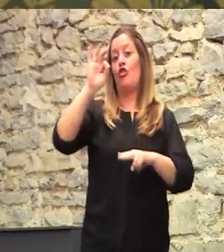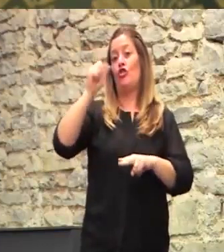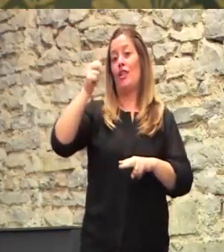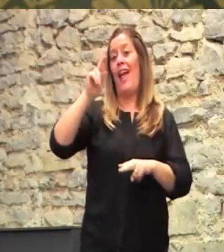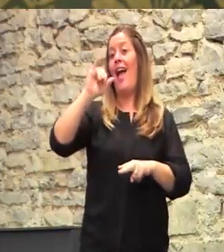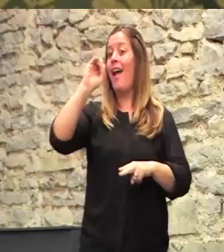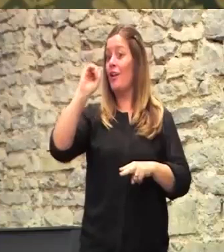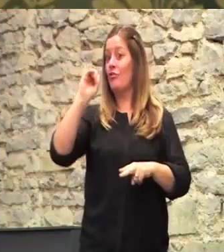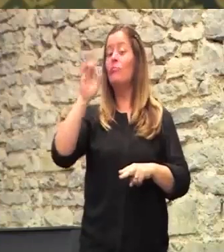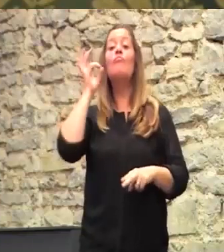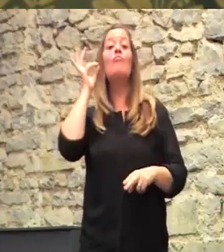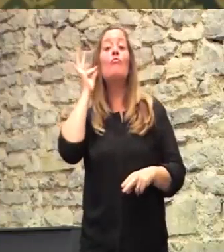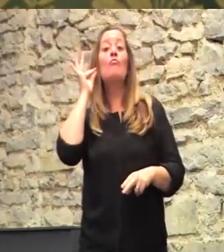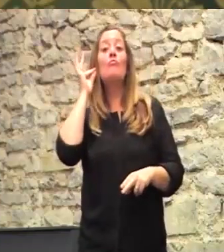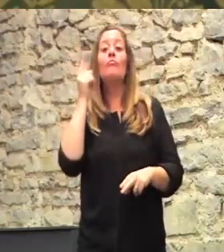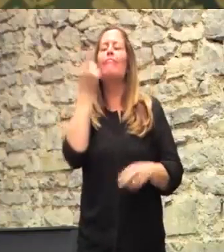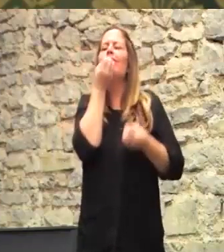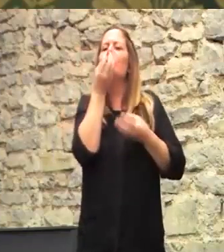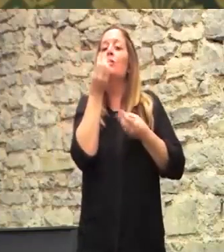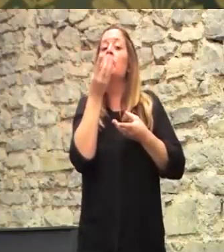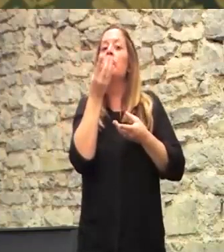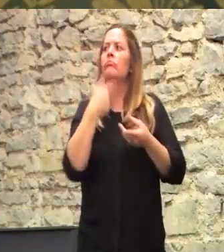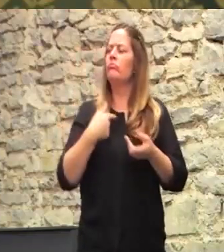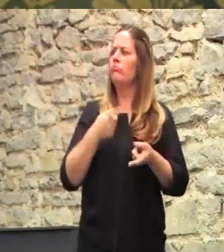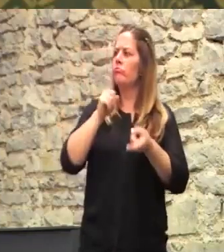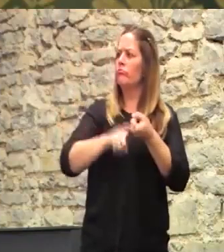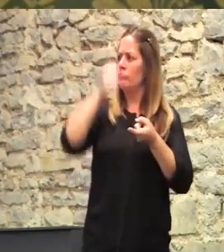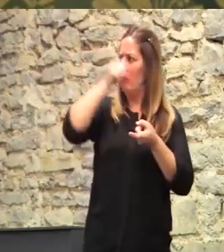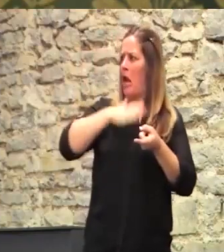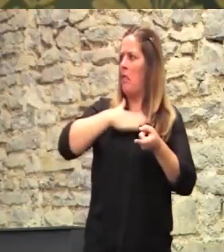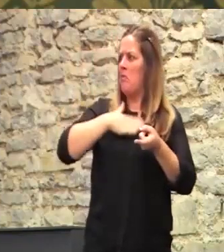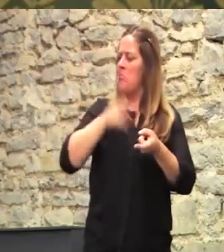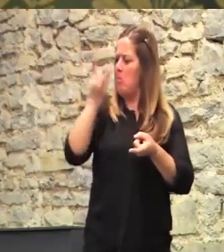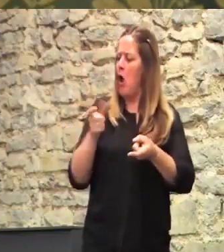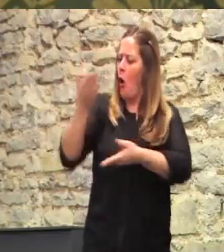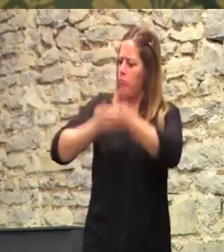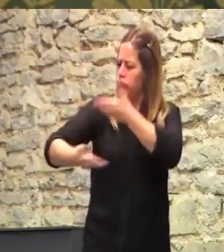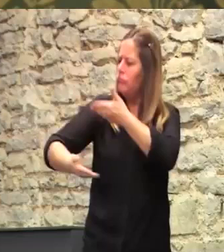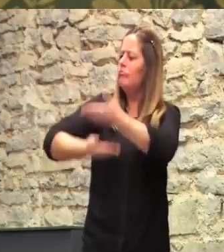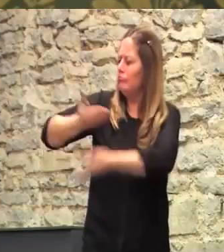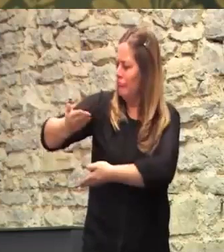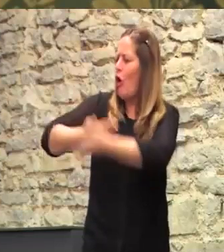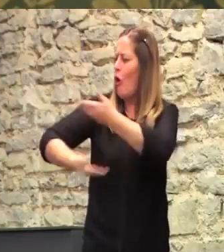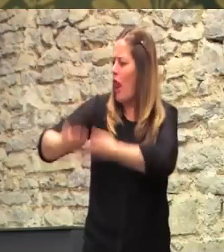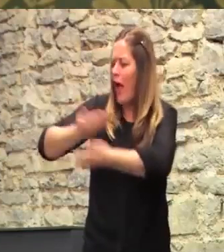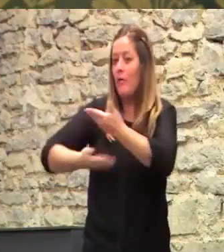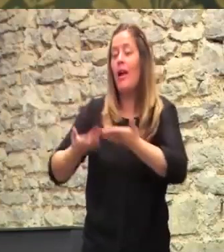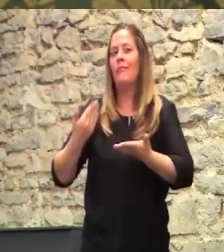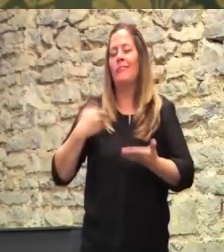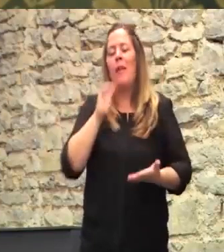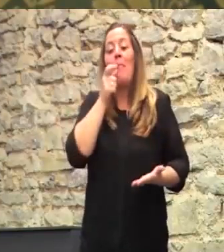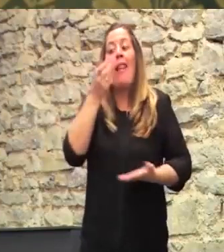que su marido es una persona muy colaboradora ya esa palabra define